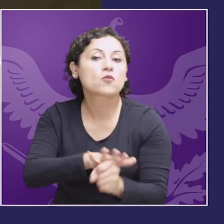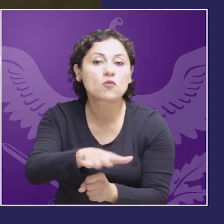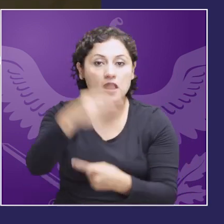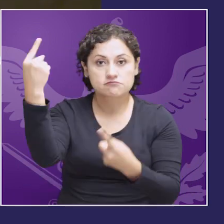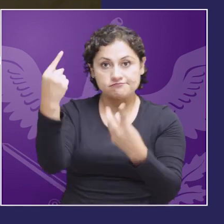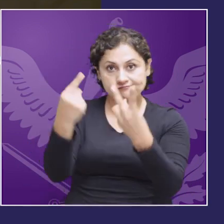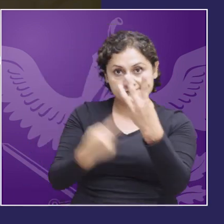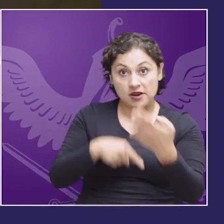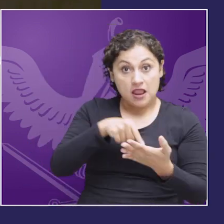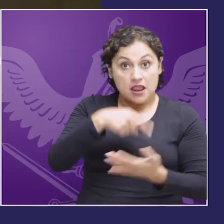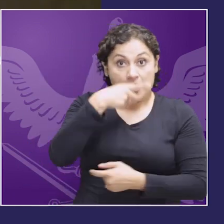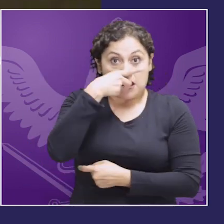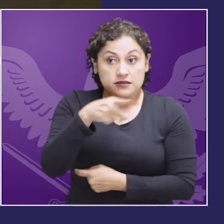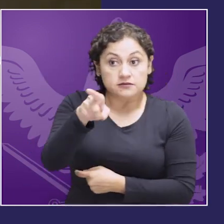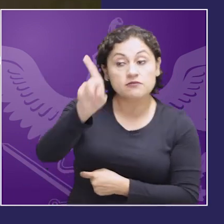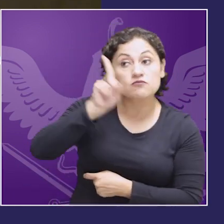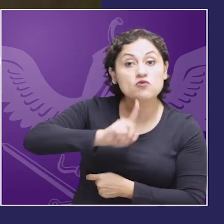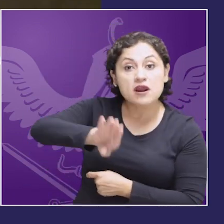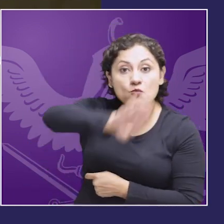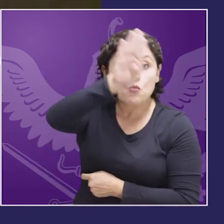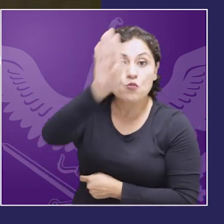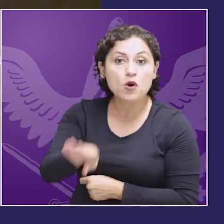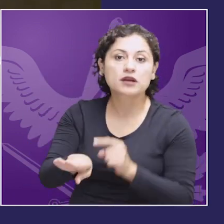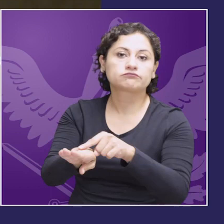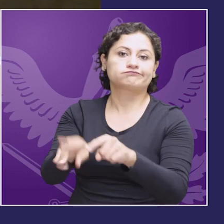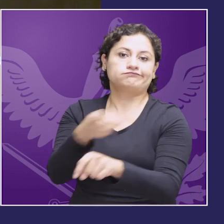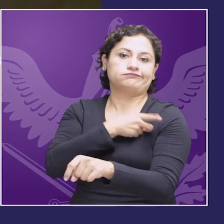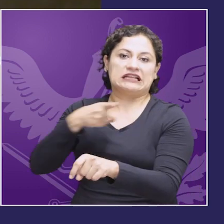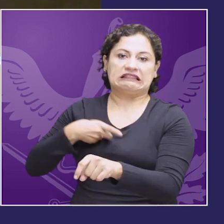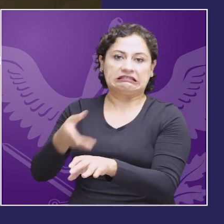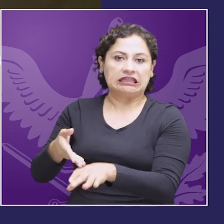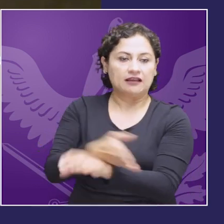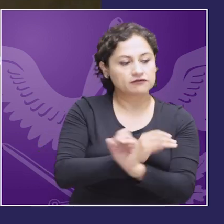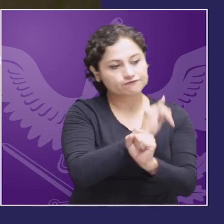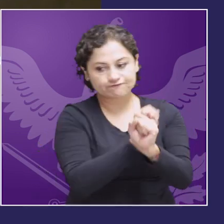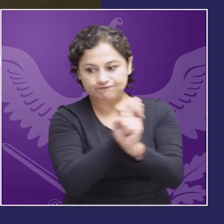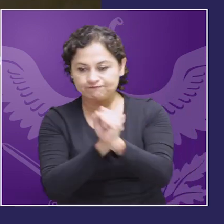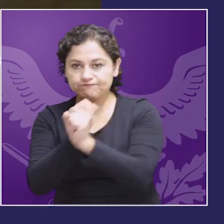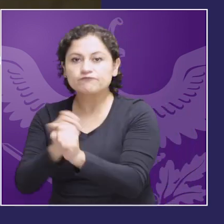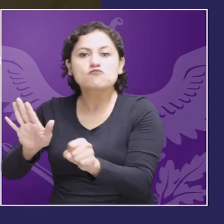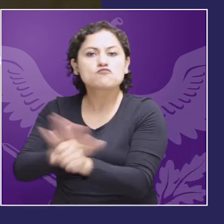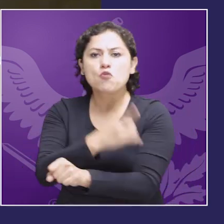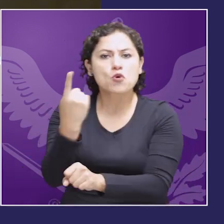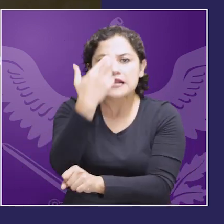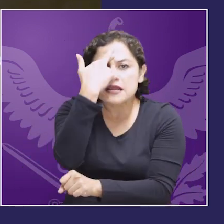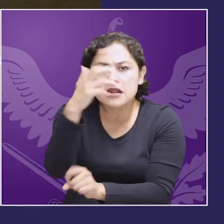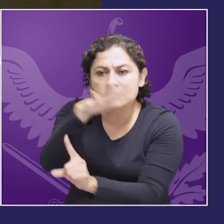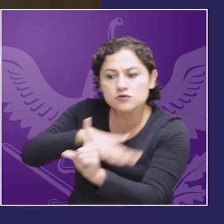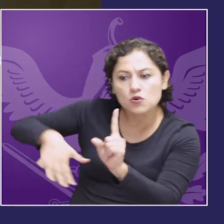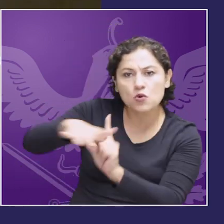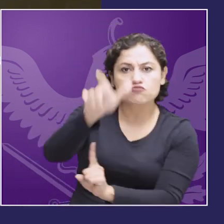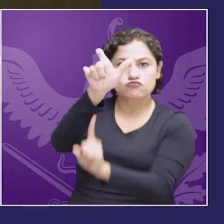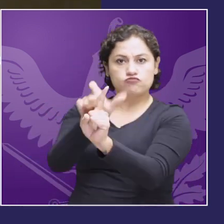que deben llevarse a cabo las investigaciones sobre feminicidios. Se señala que en toda muerte de mujeres deben